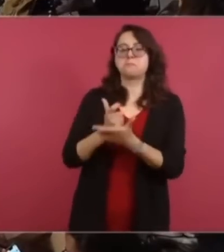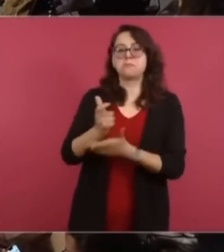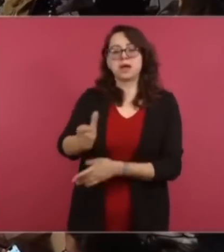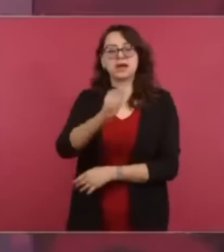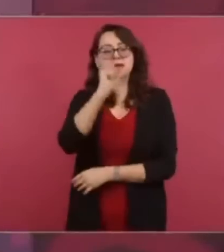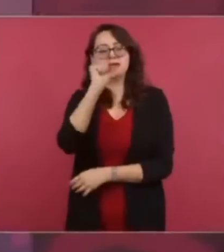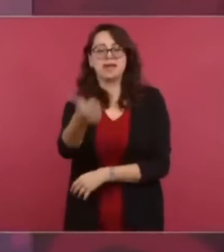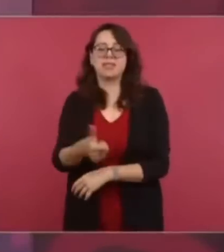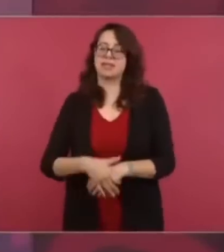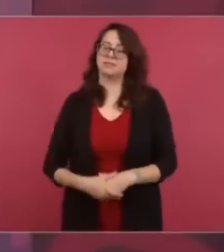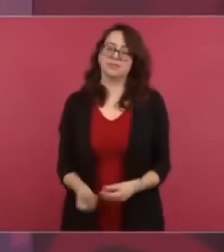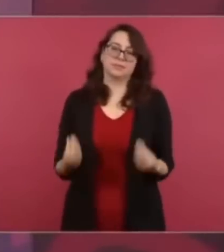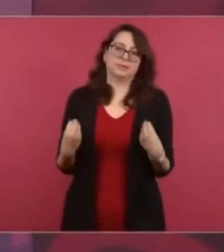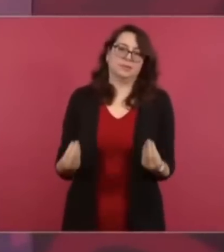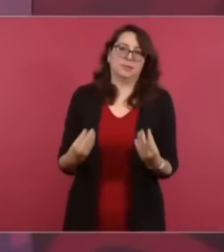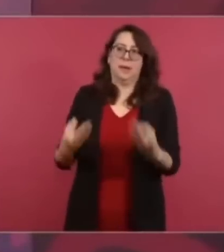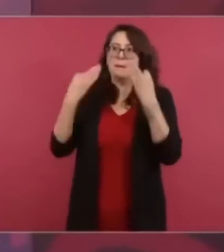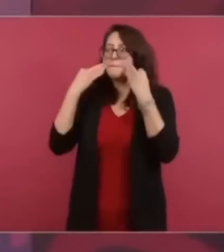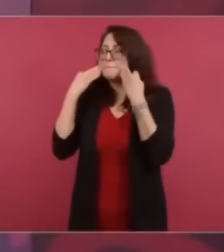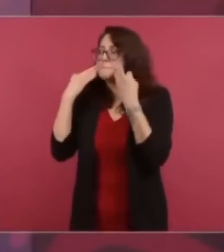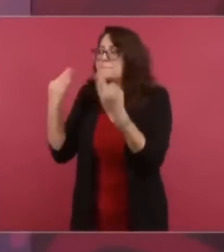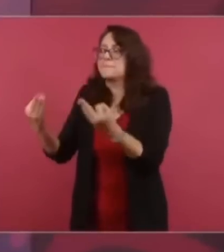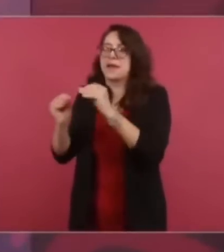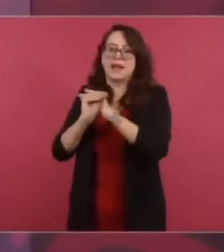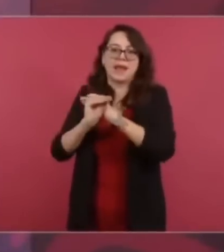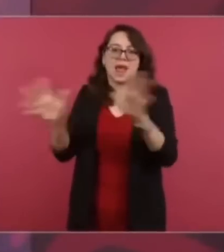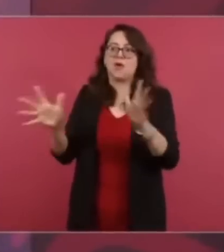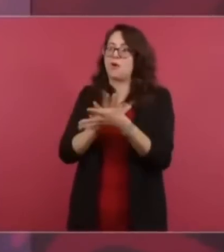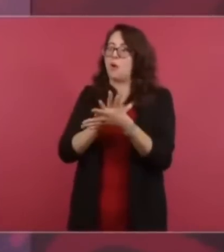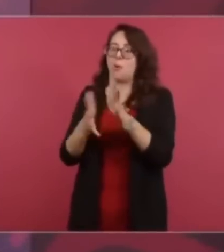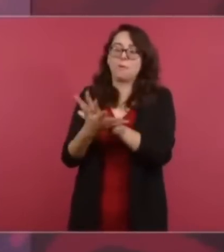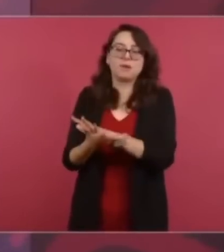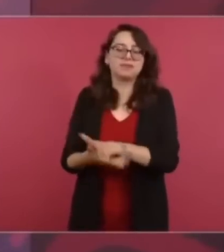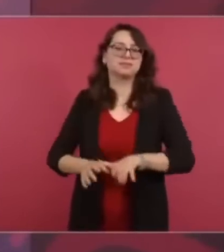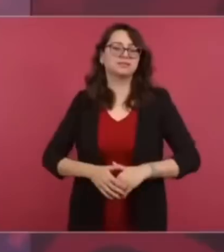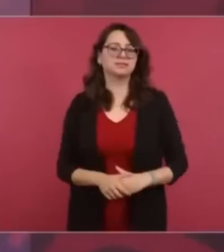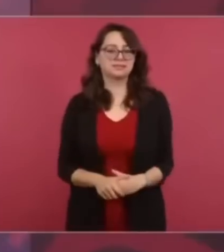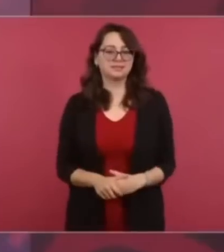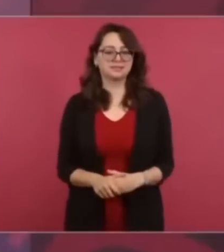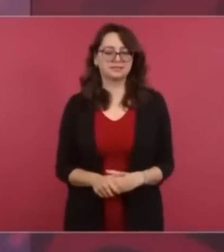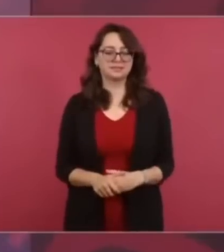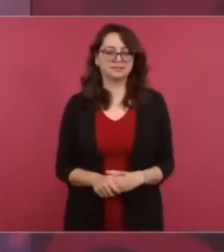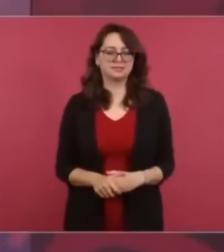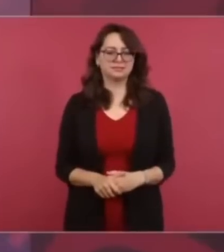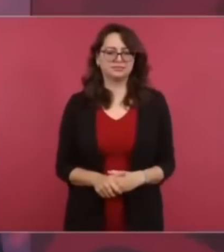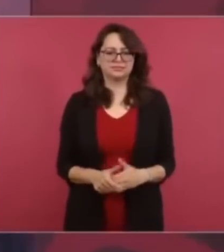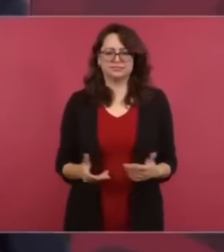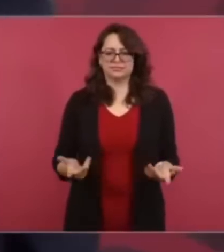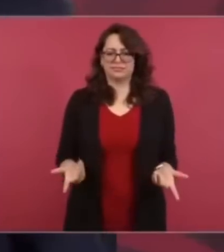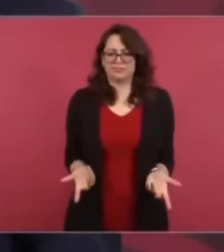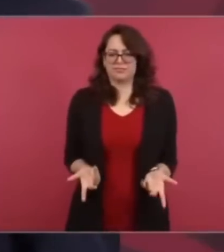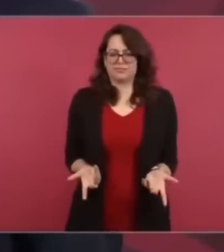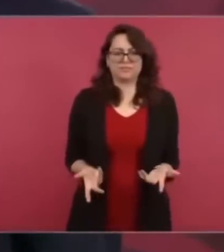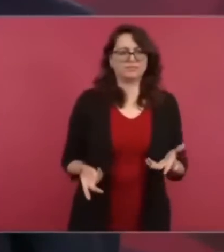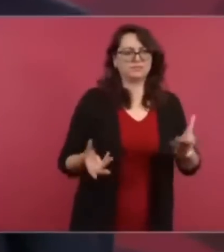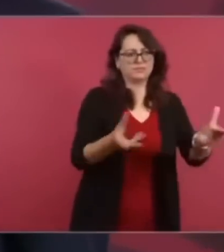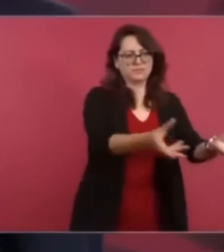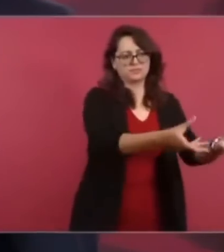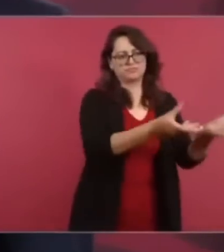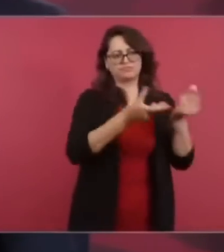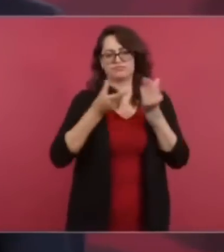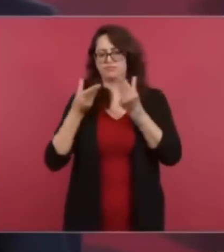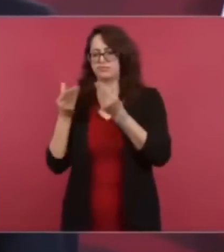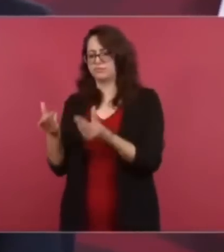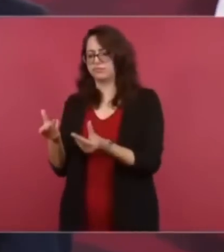¿Qué más pruebas pueden haber? Cómo llega el expediente lo atrae,